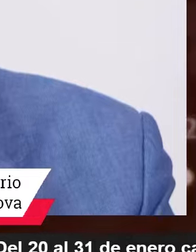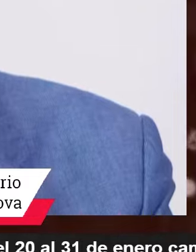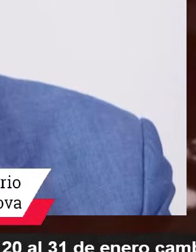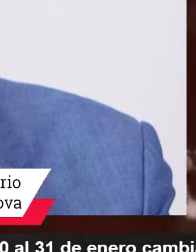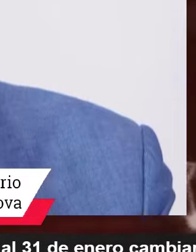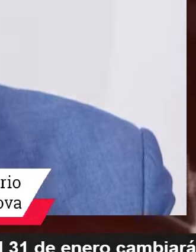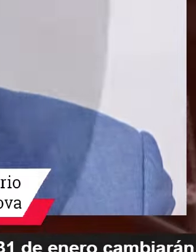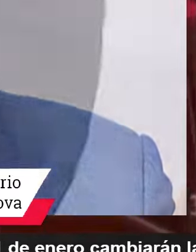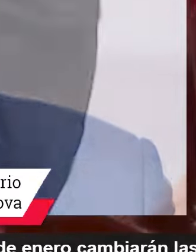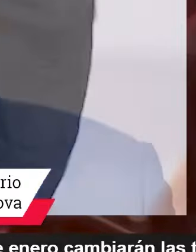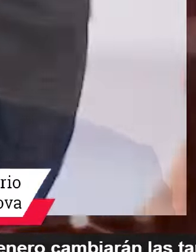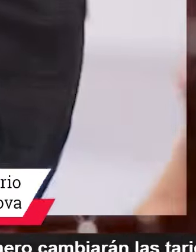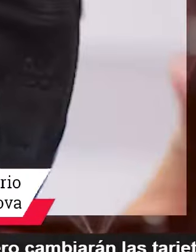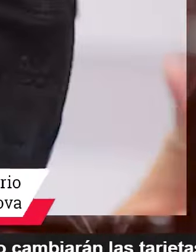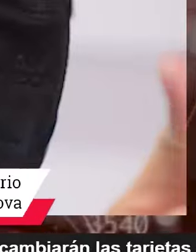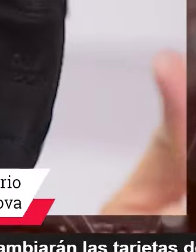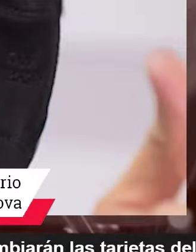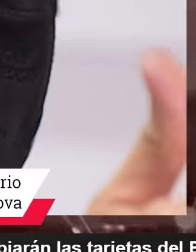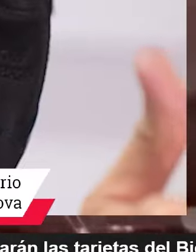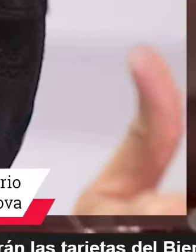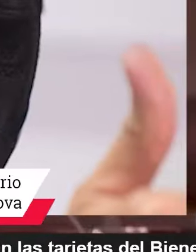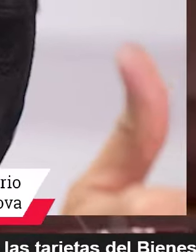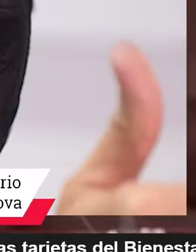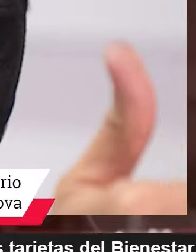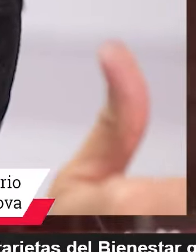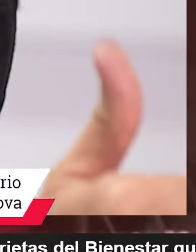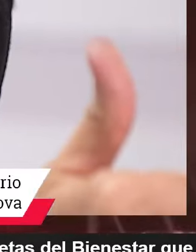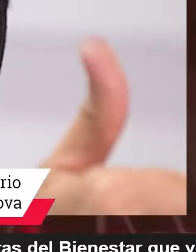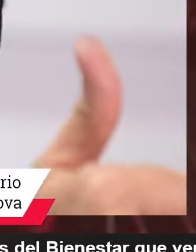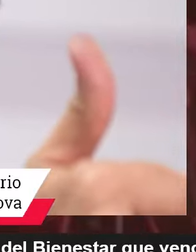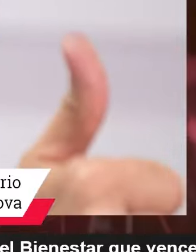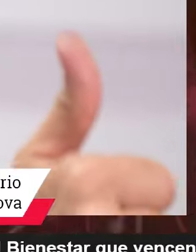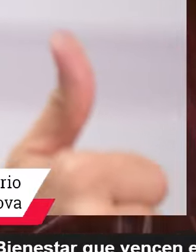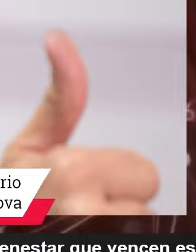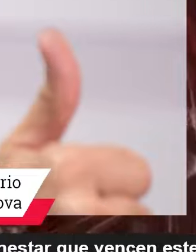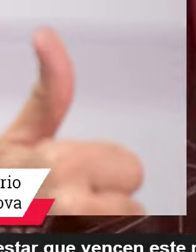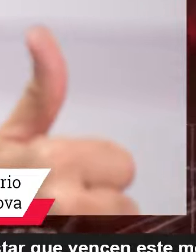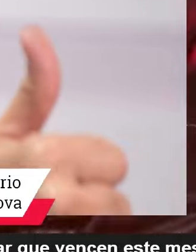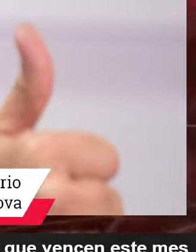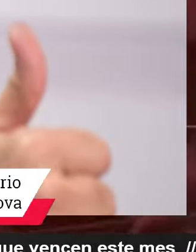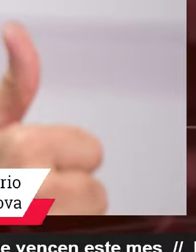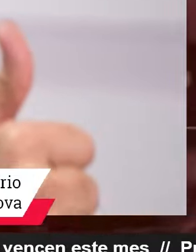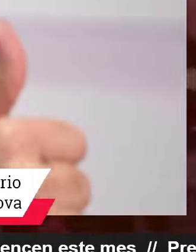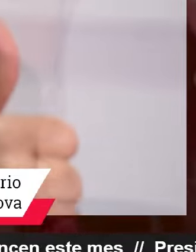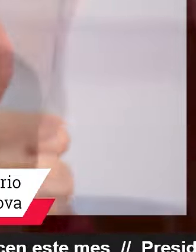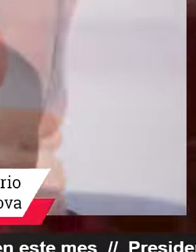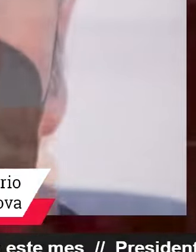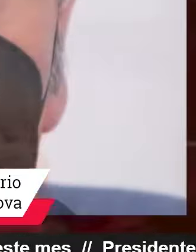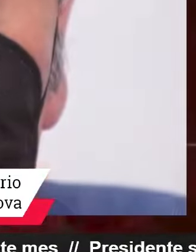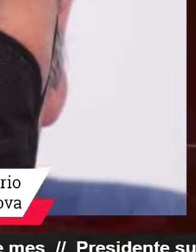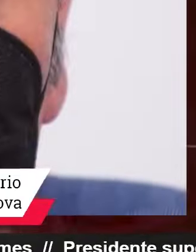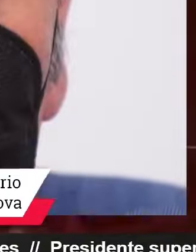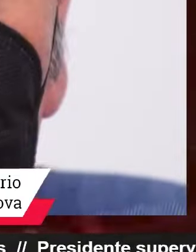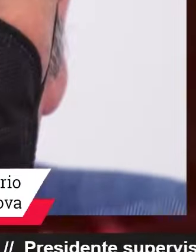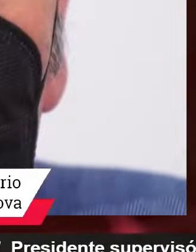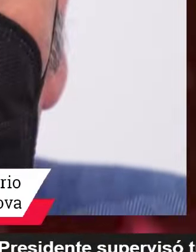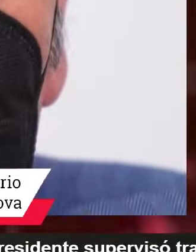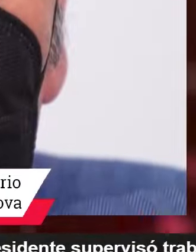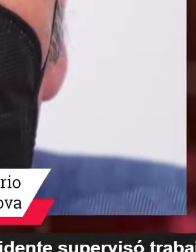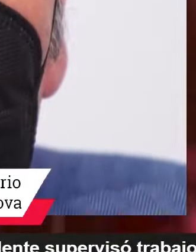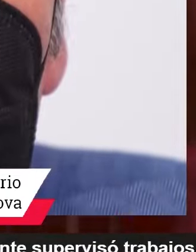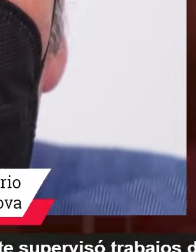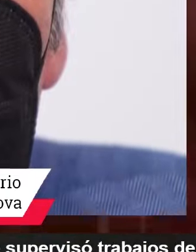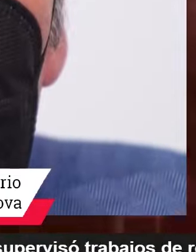electoral y este dinero donde también participaba eh presupuesto del tribunal electoral del poder judicial de la